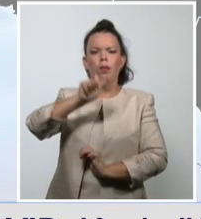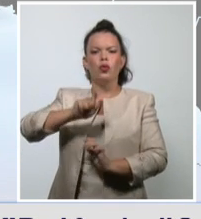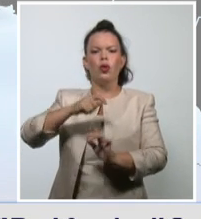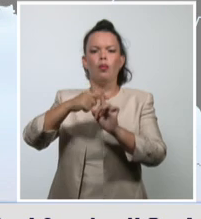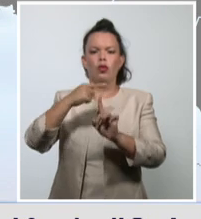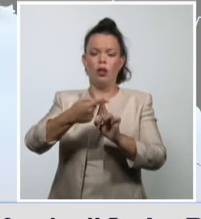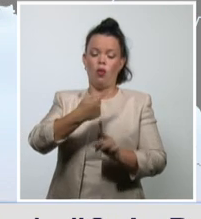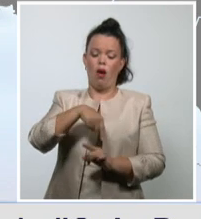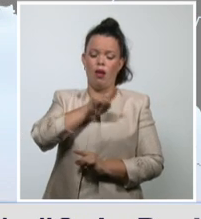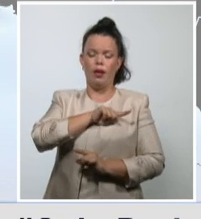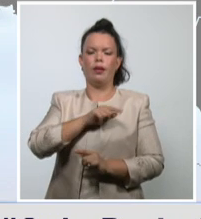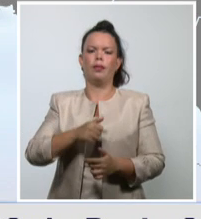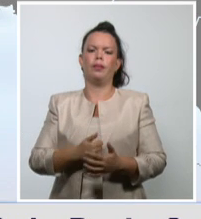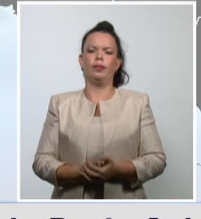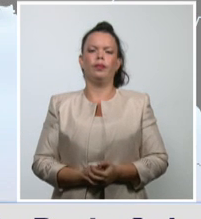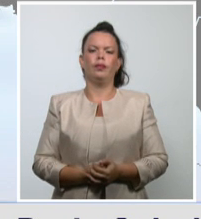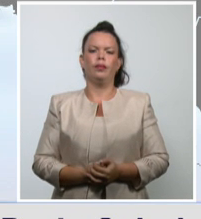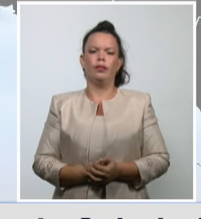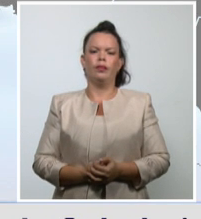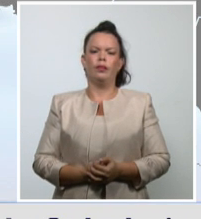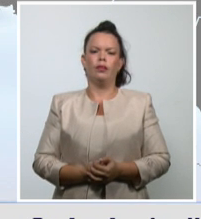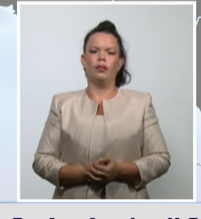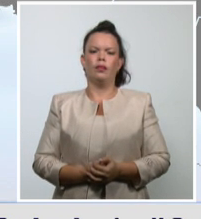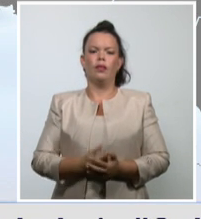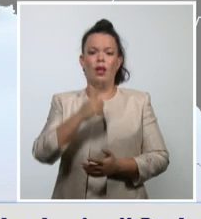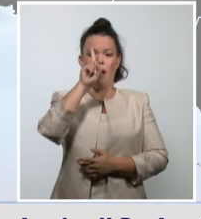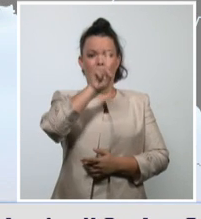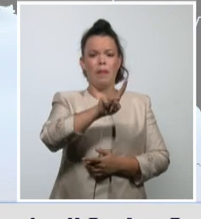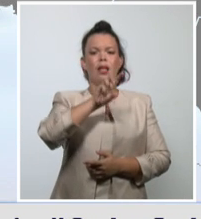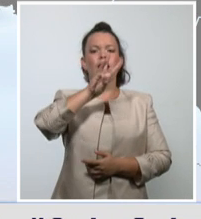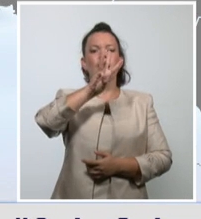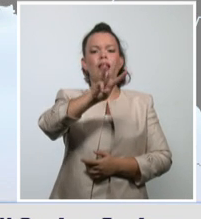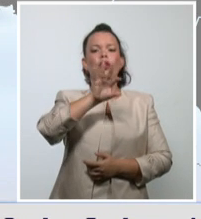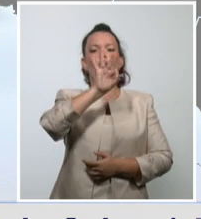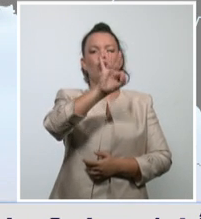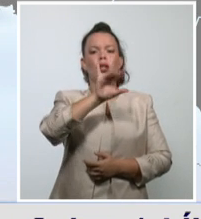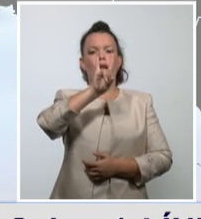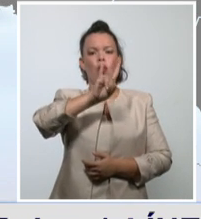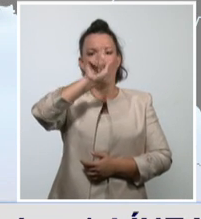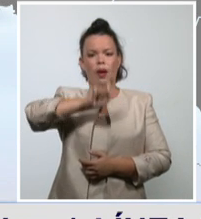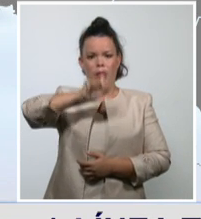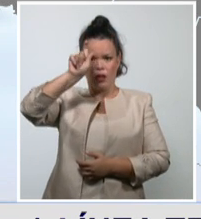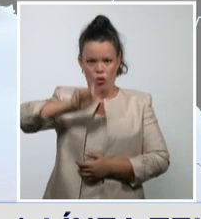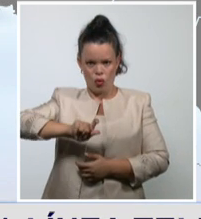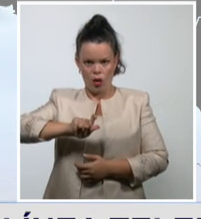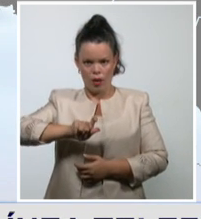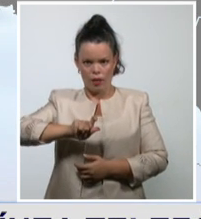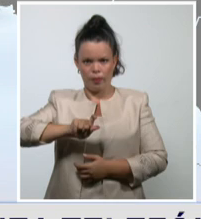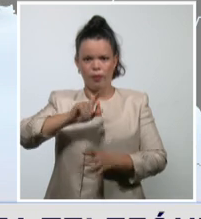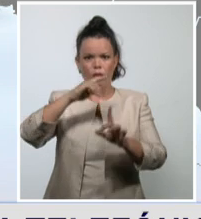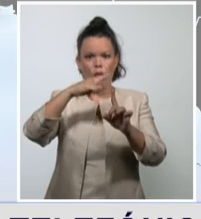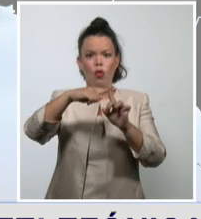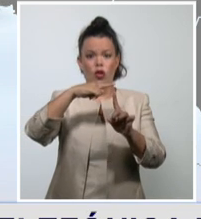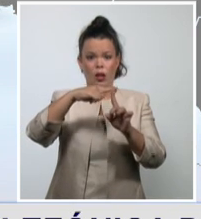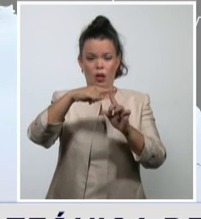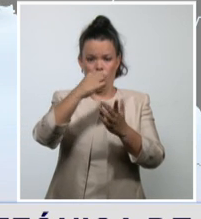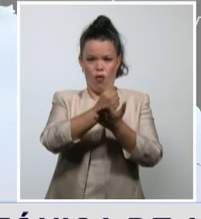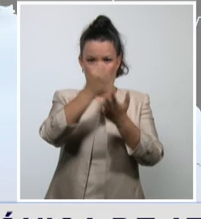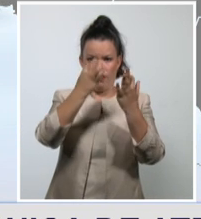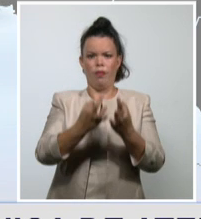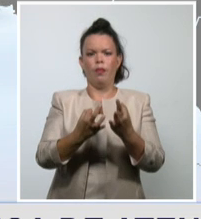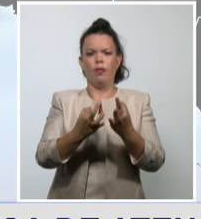ayer. De los 1.389 pacientes que han sido diagnosticados,